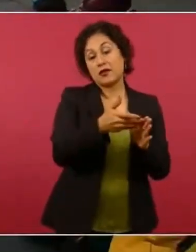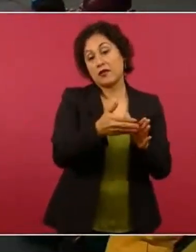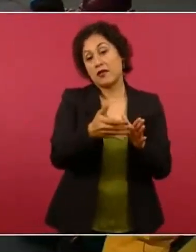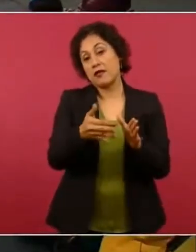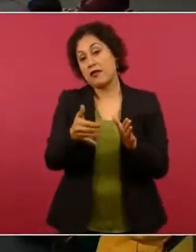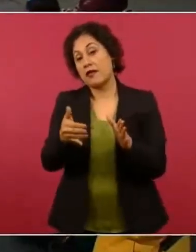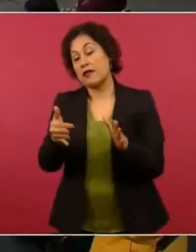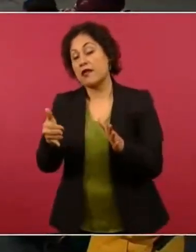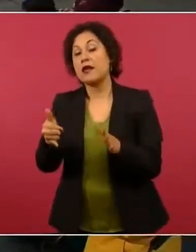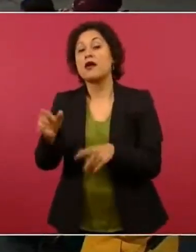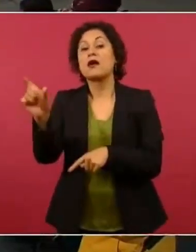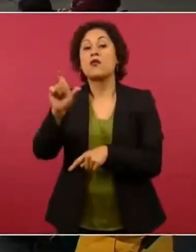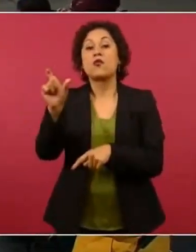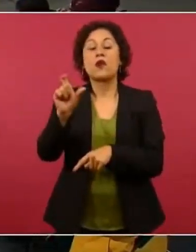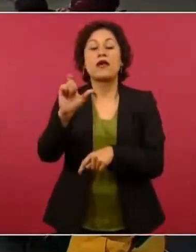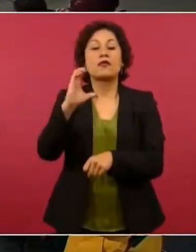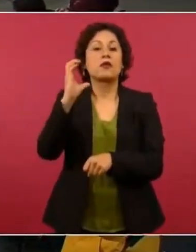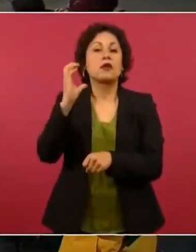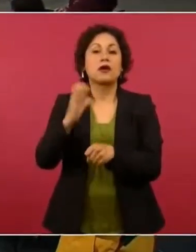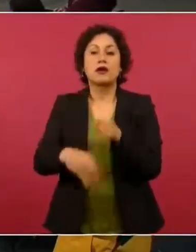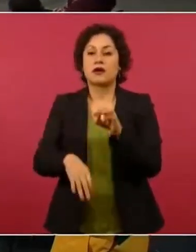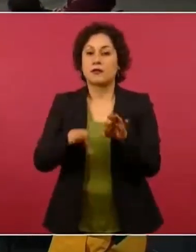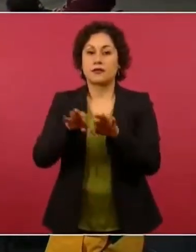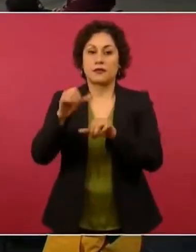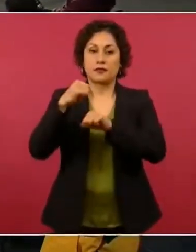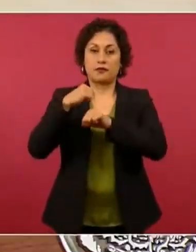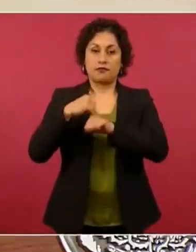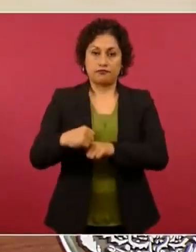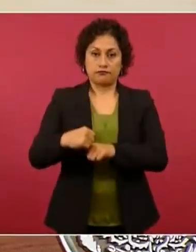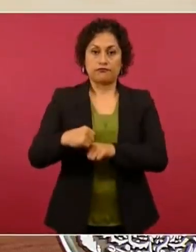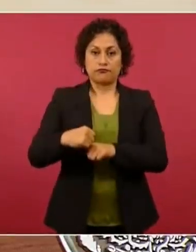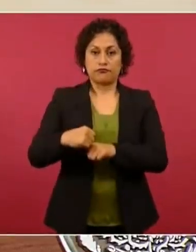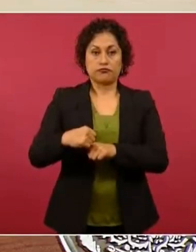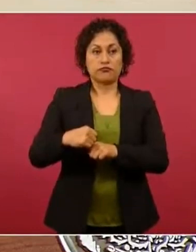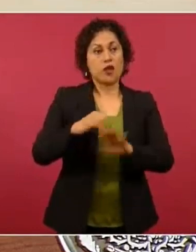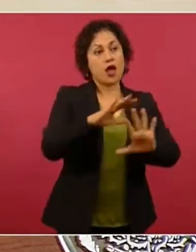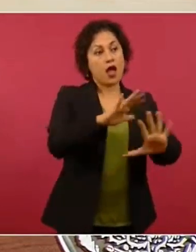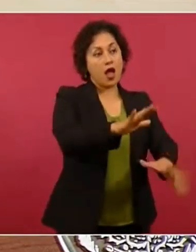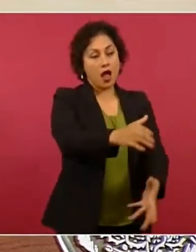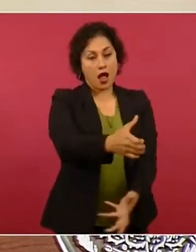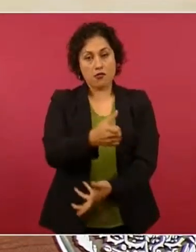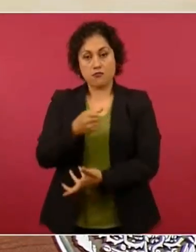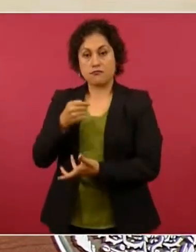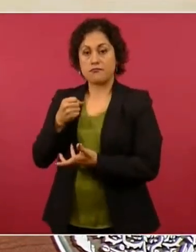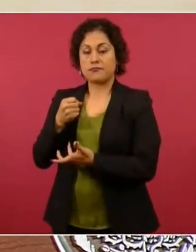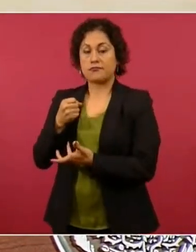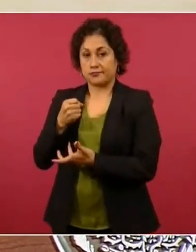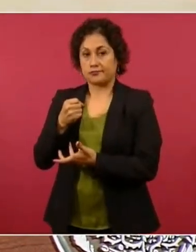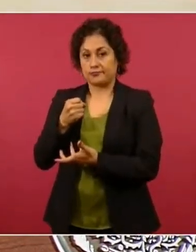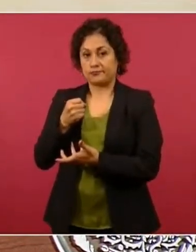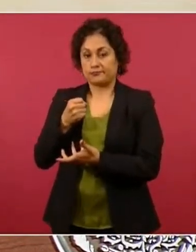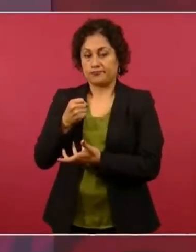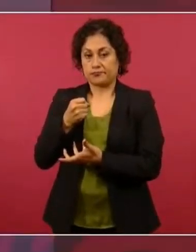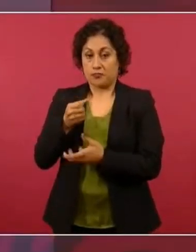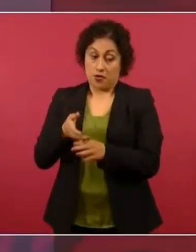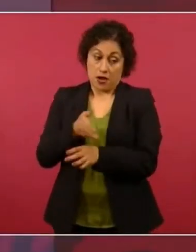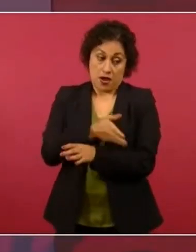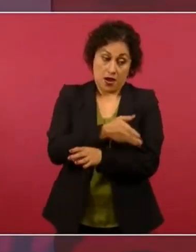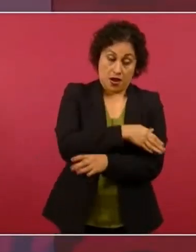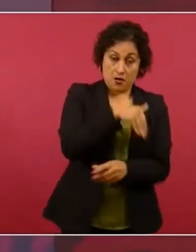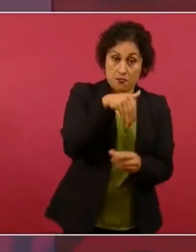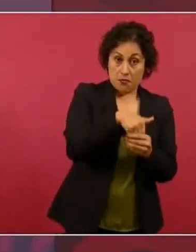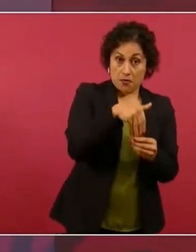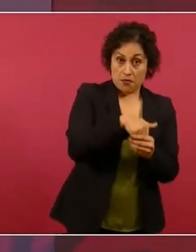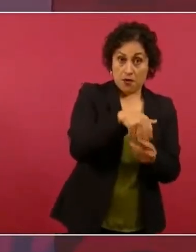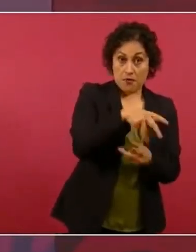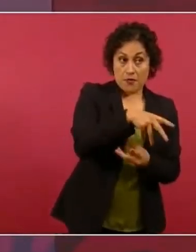terminaban sus funciones se llevaban todo el ahorro